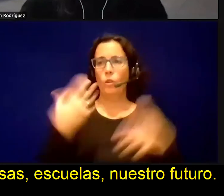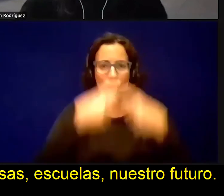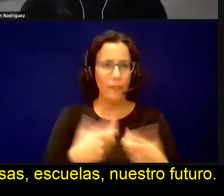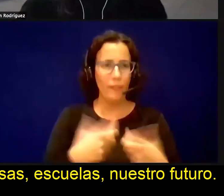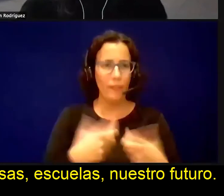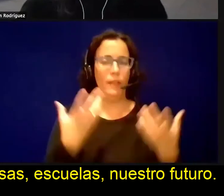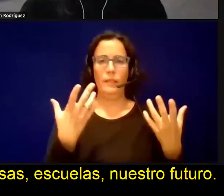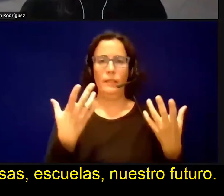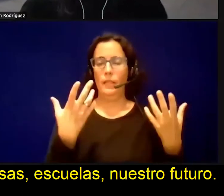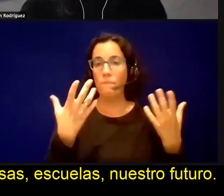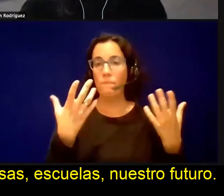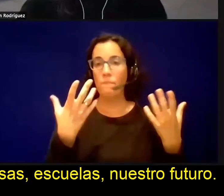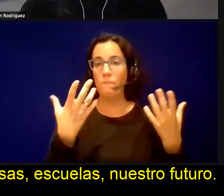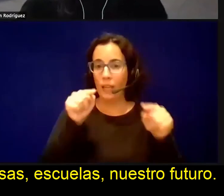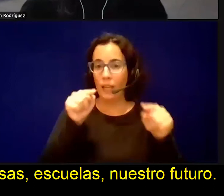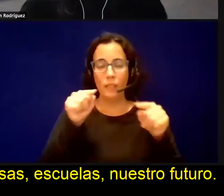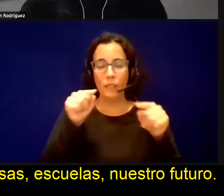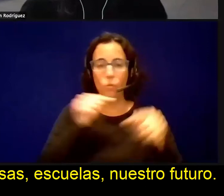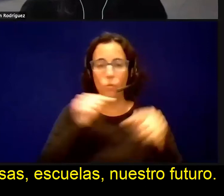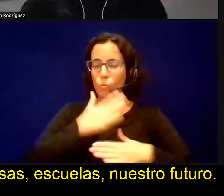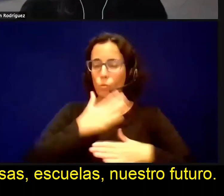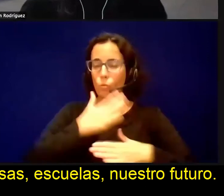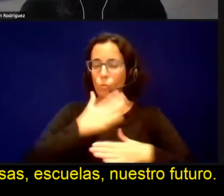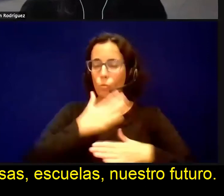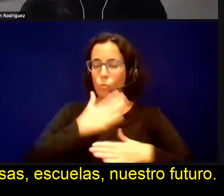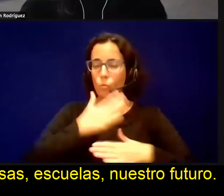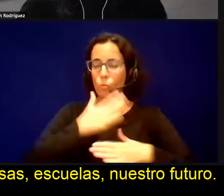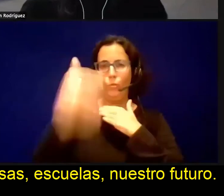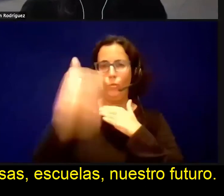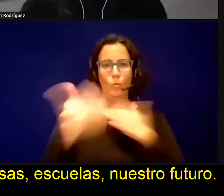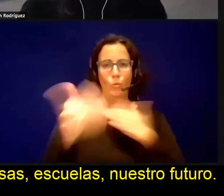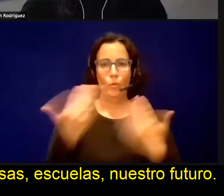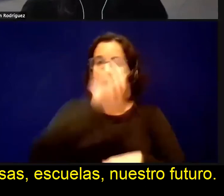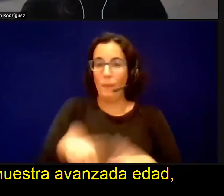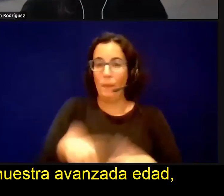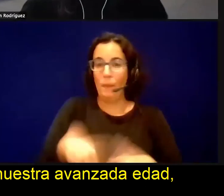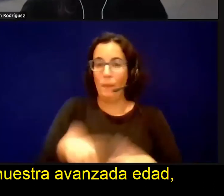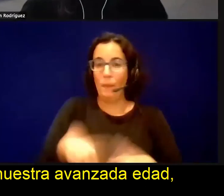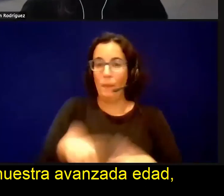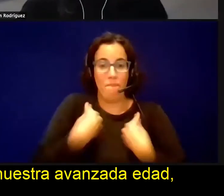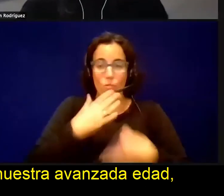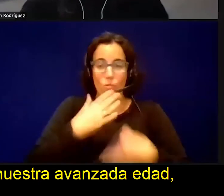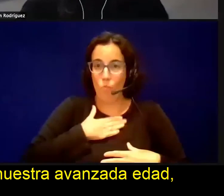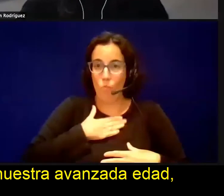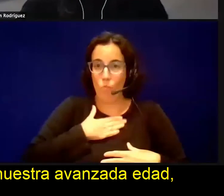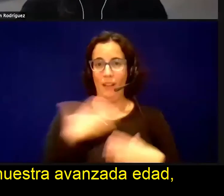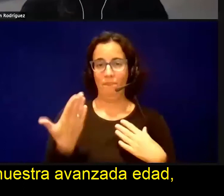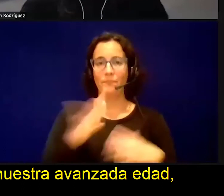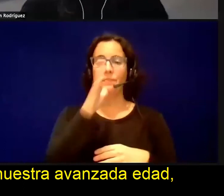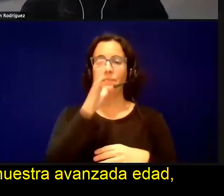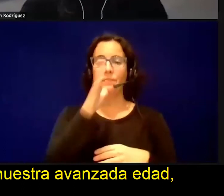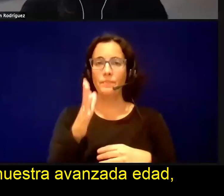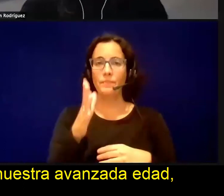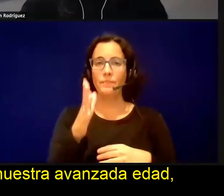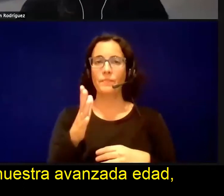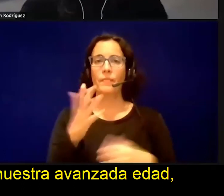Es nuestro futuro y también es nuestras vidas, porque si llegamos a